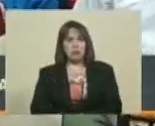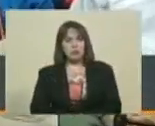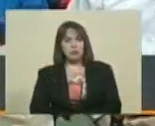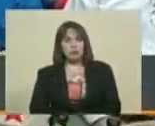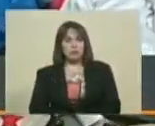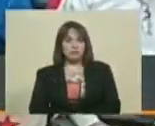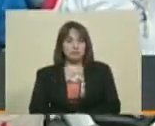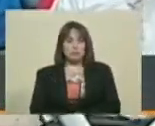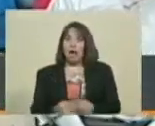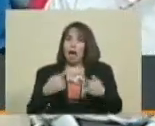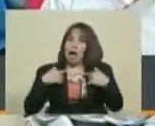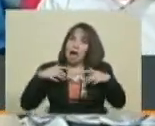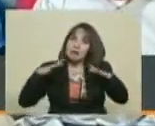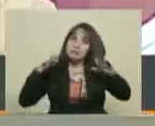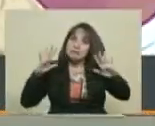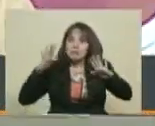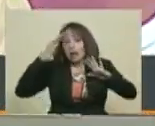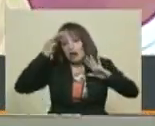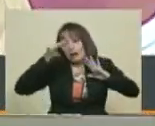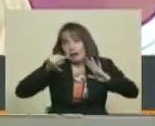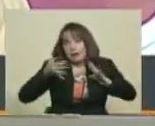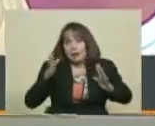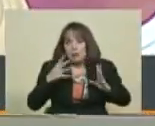uno tenía que creer en el no problem.